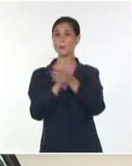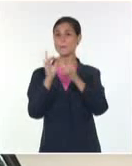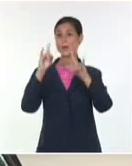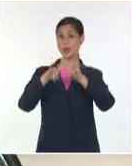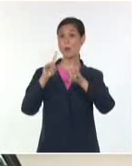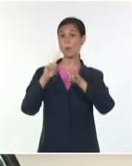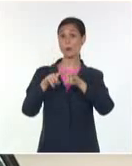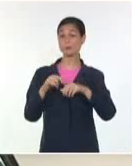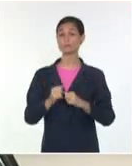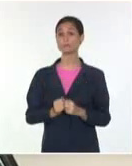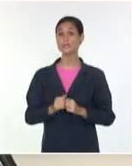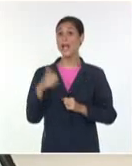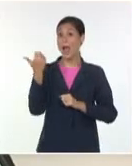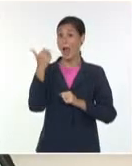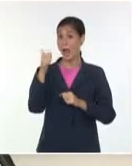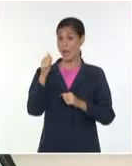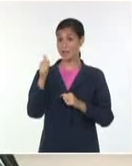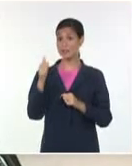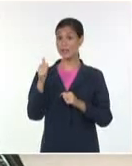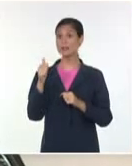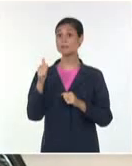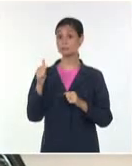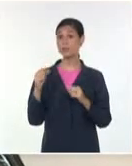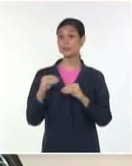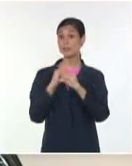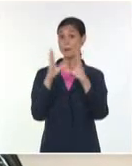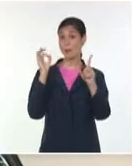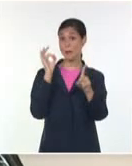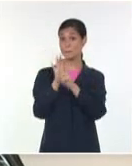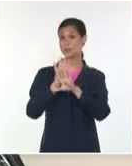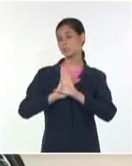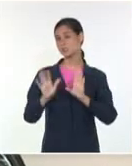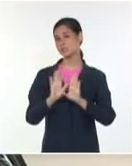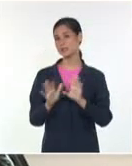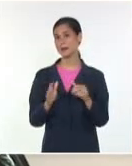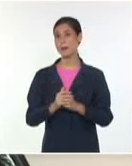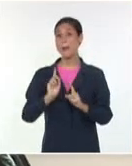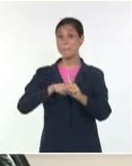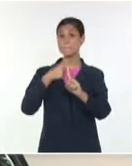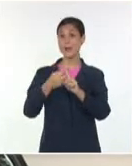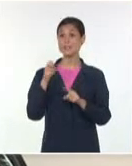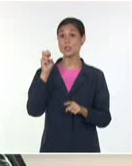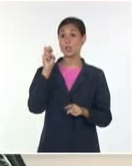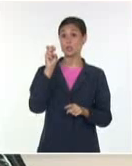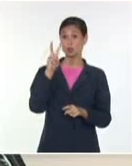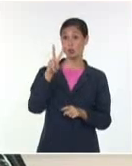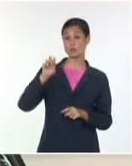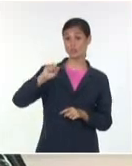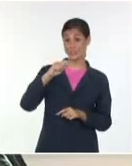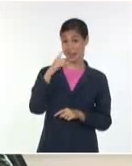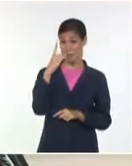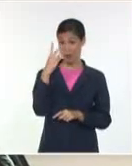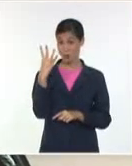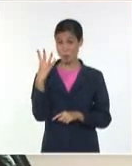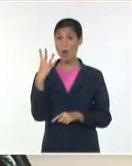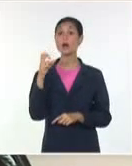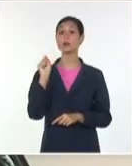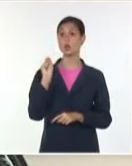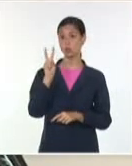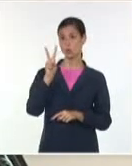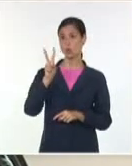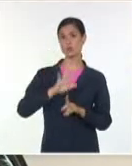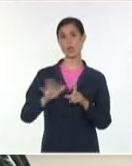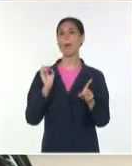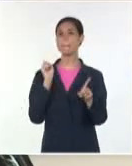y 30 minutos, que fue la hora pico de ayer. Y se restableció el servicio a las 2 y 23 minutos de la madrugada de hoy. Más o menos esa era la planificación que